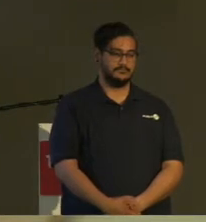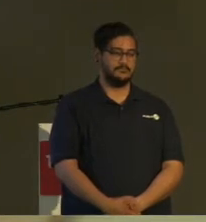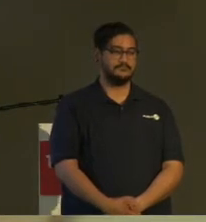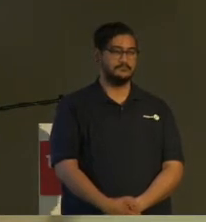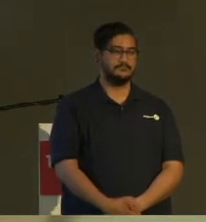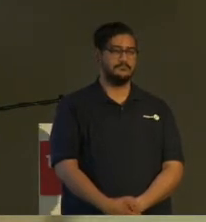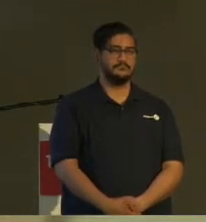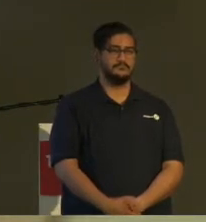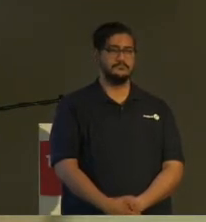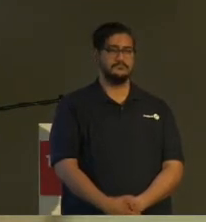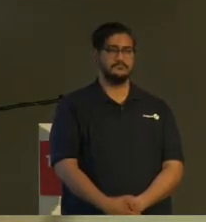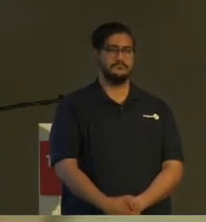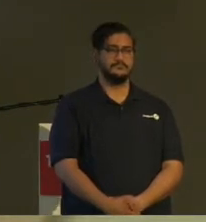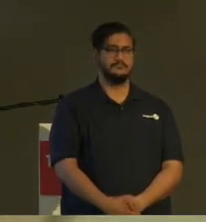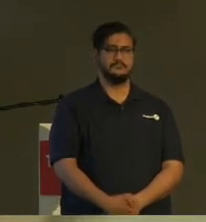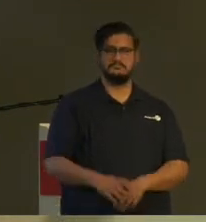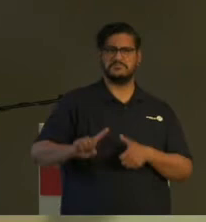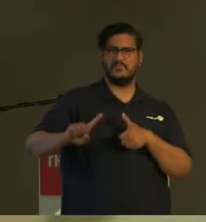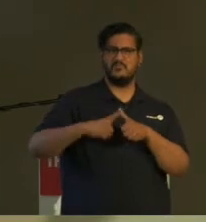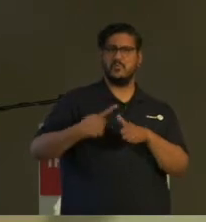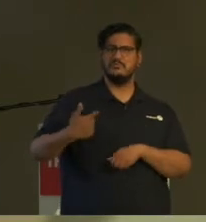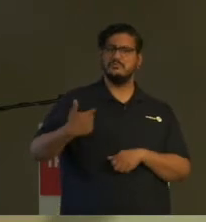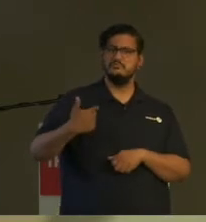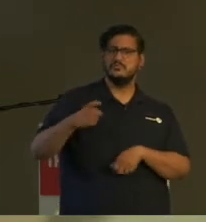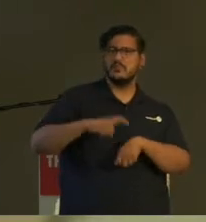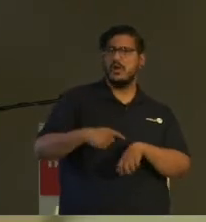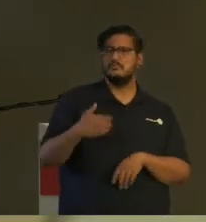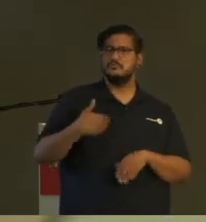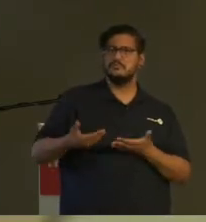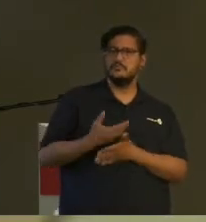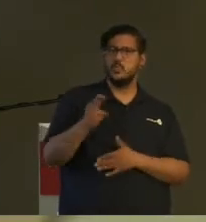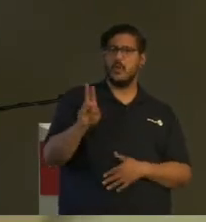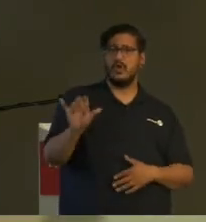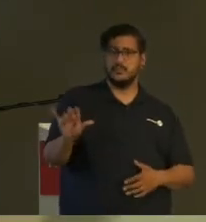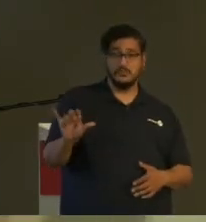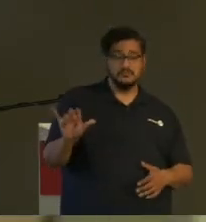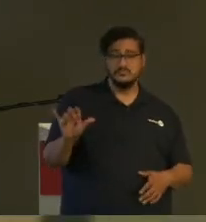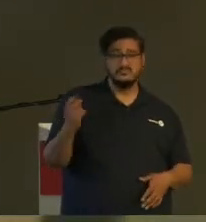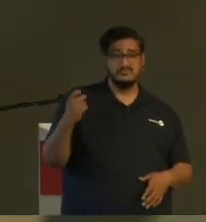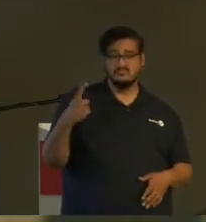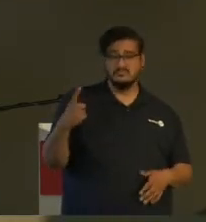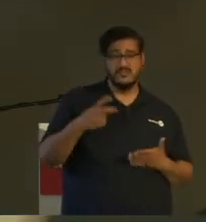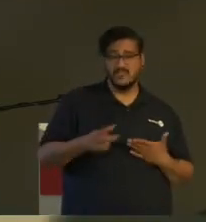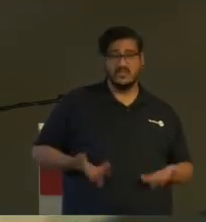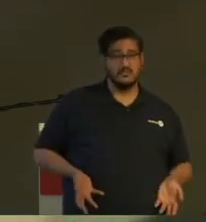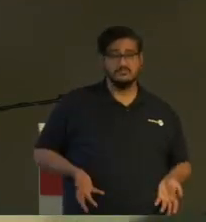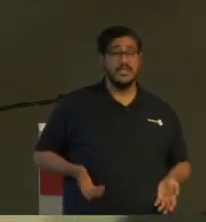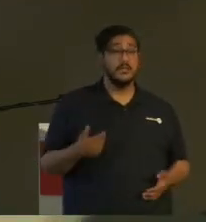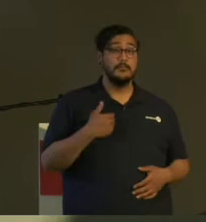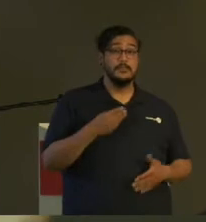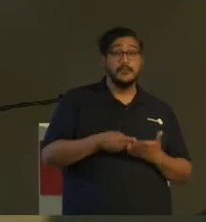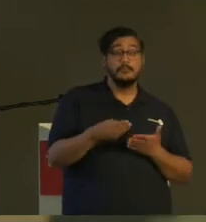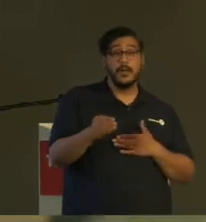The first time I practiced my new hobby, I didn't have much luck. I bought a medium-sized aquarium and filled it with a pregnant